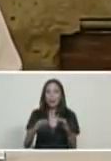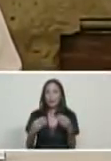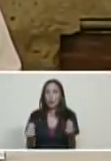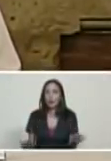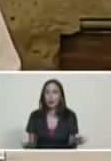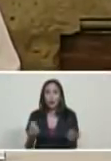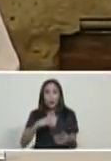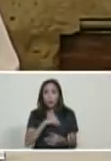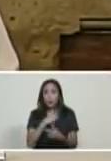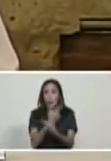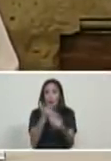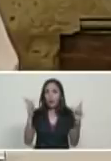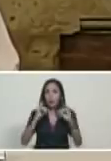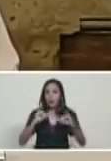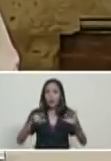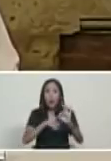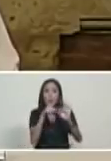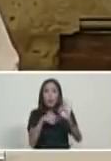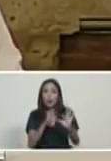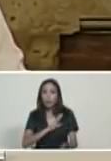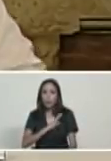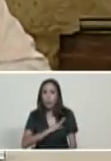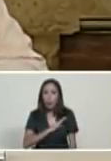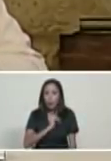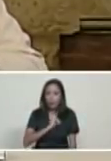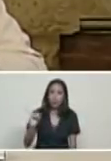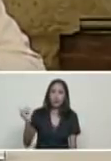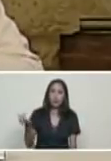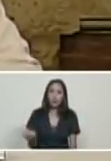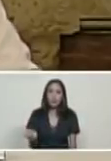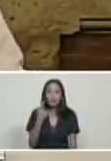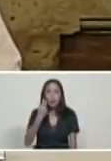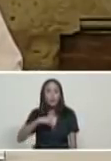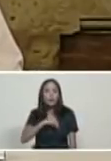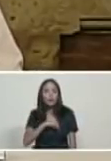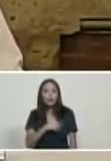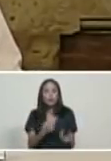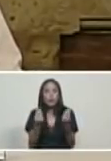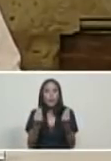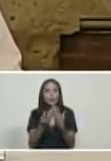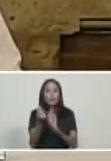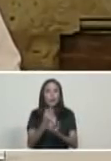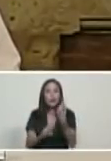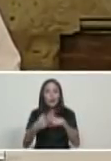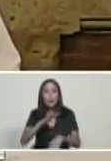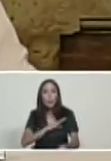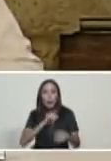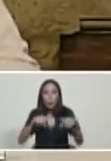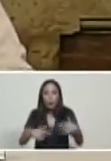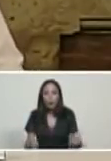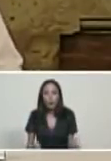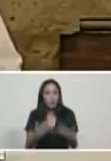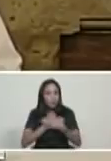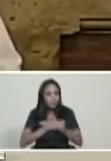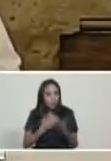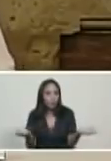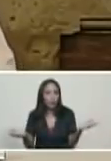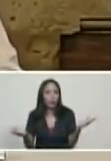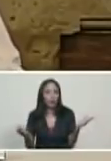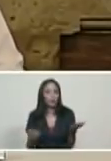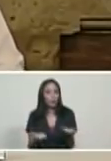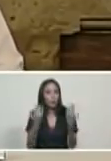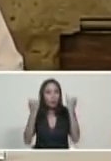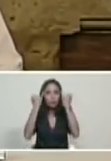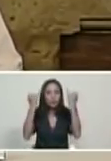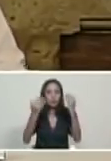libres. Nosotros tenemos una gran riqueza en nuestro país. y estamos dispuestos a desarrollarla,